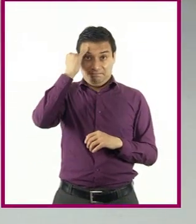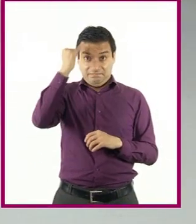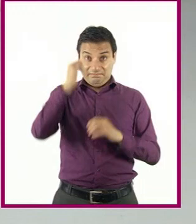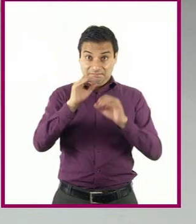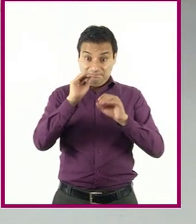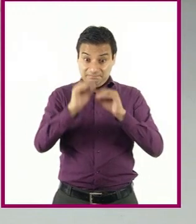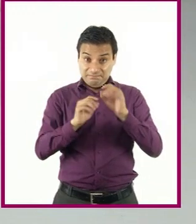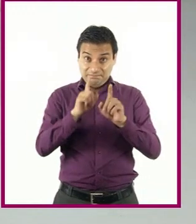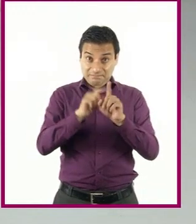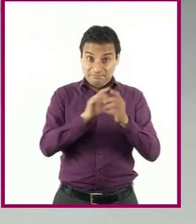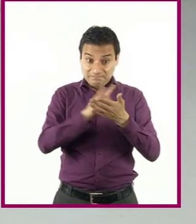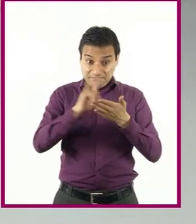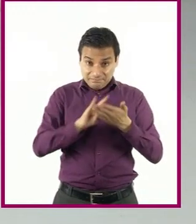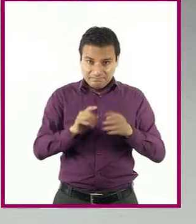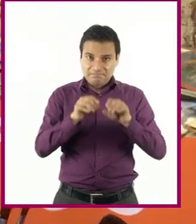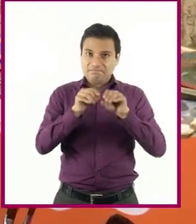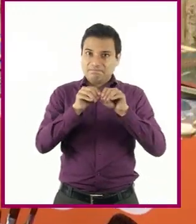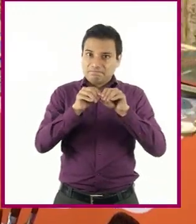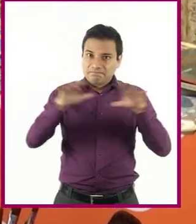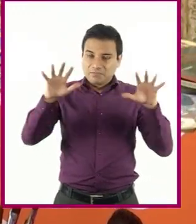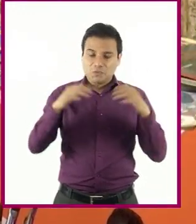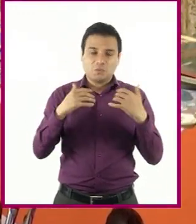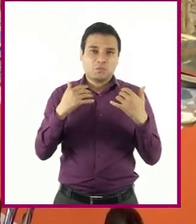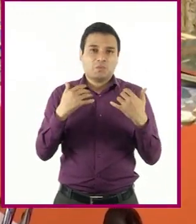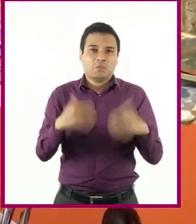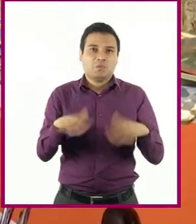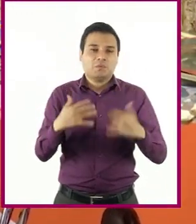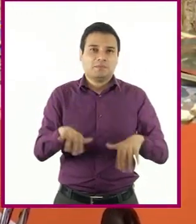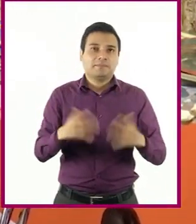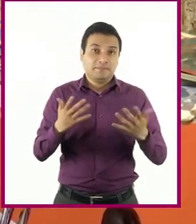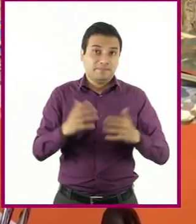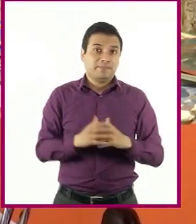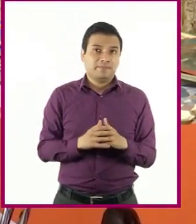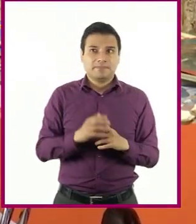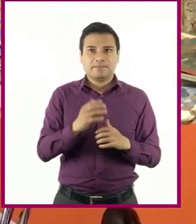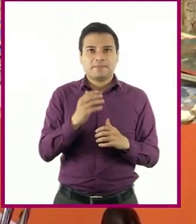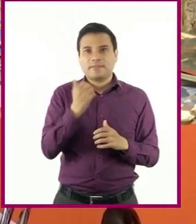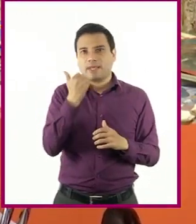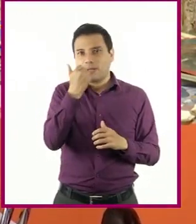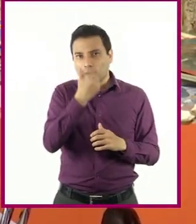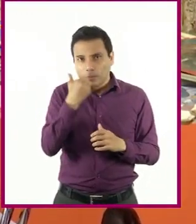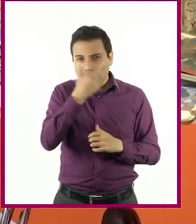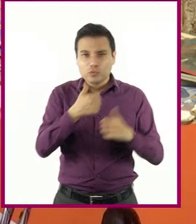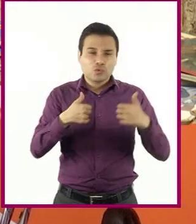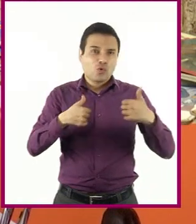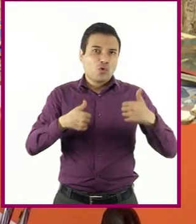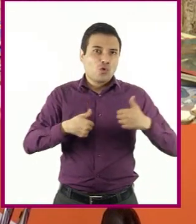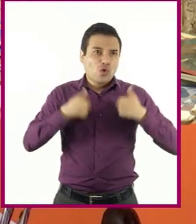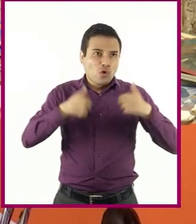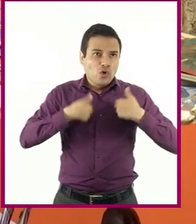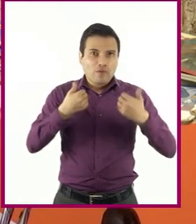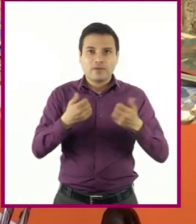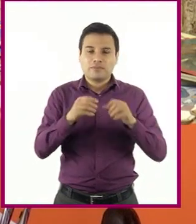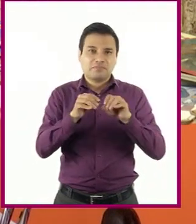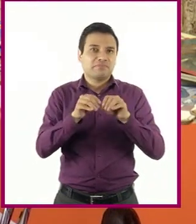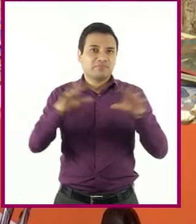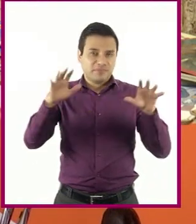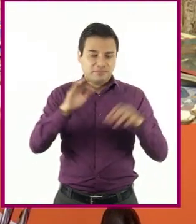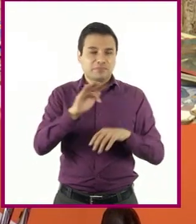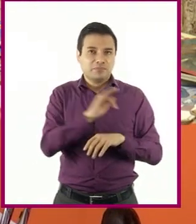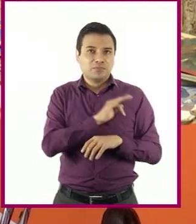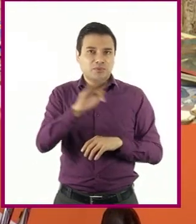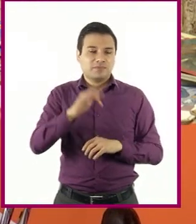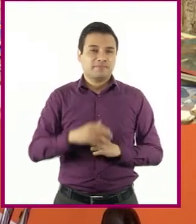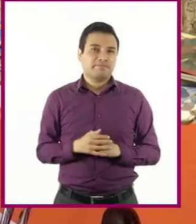rápidamente a más gente. Incluso para nuestros estudiantes y el público joven resulta muy atractivo este formato